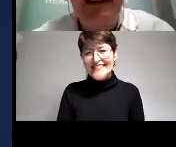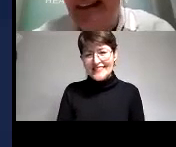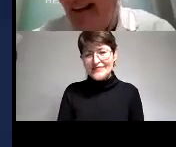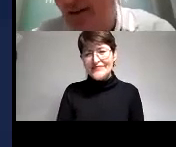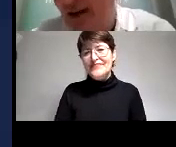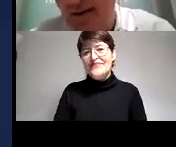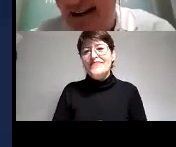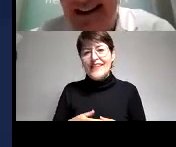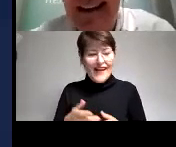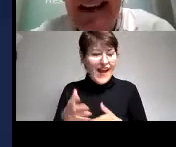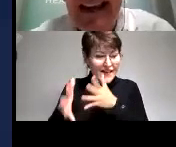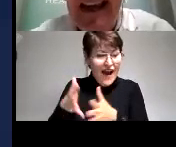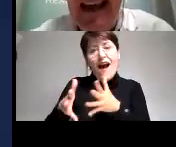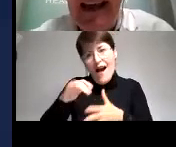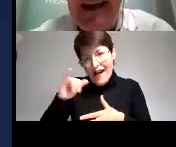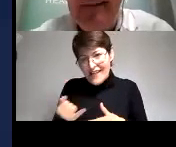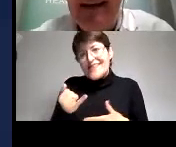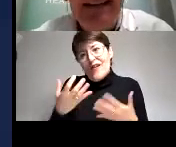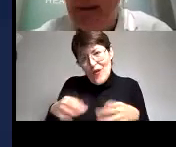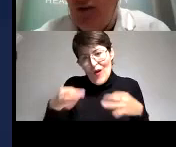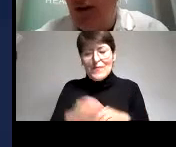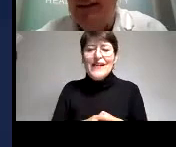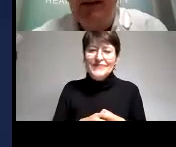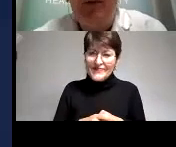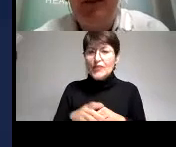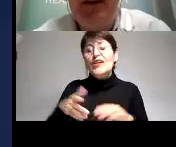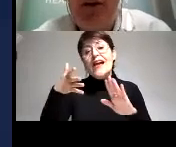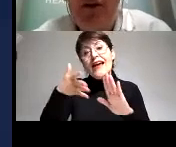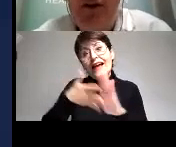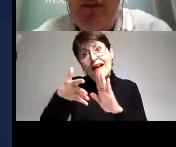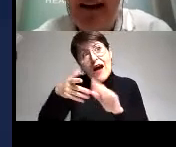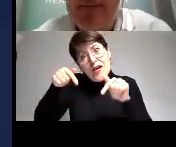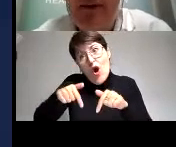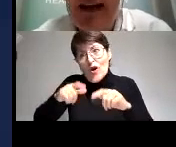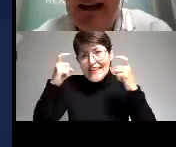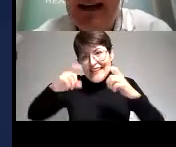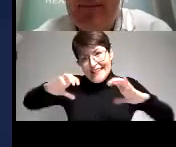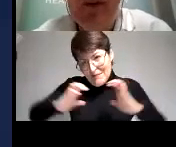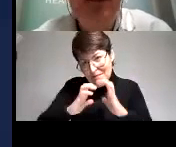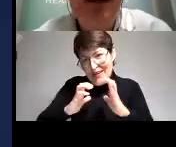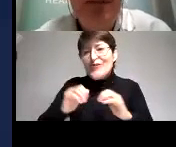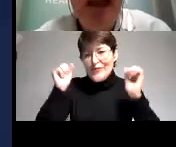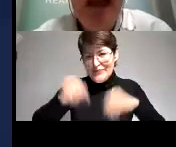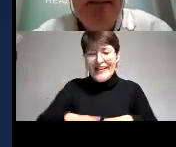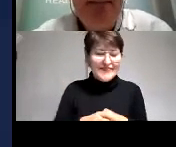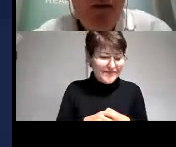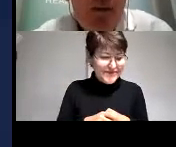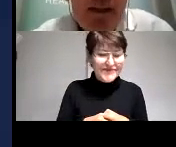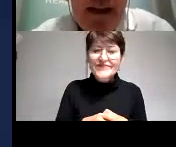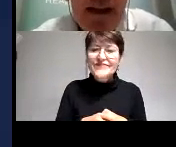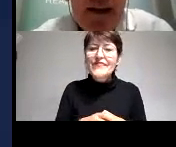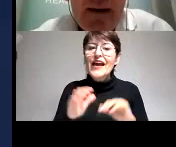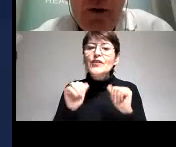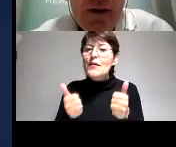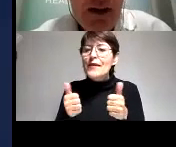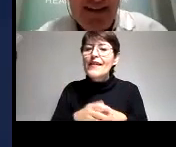gestual cansa una barbaridad. Intentaremos eso, intentaremos hacerlo lo más rápido y ágil posible. Vamos a